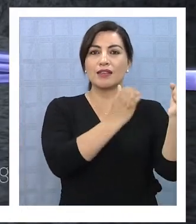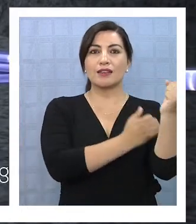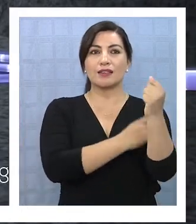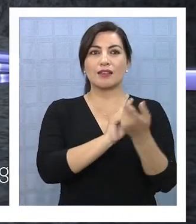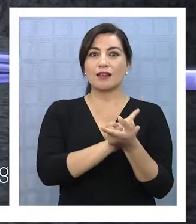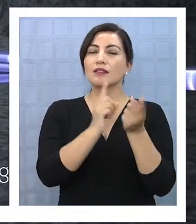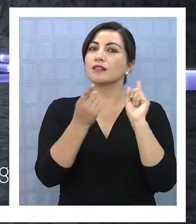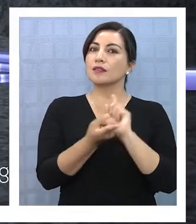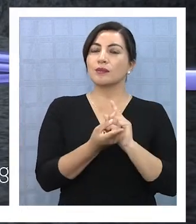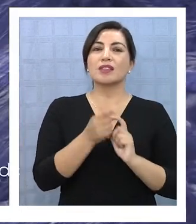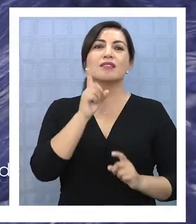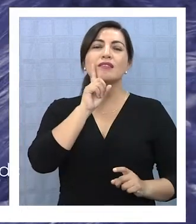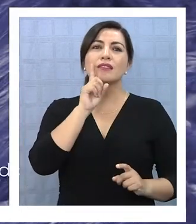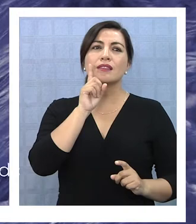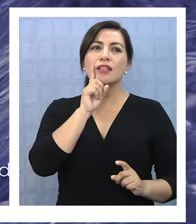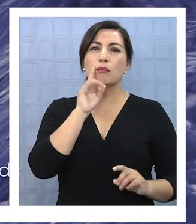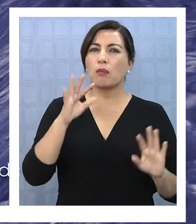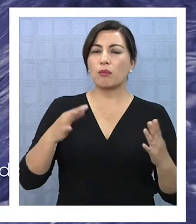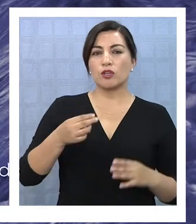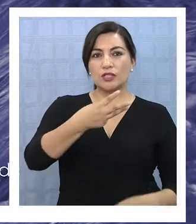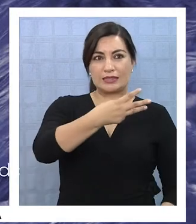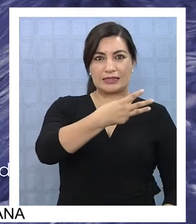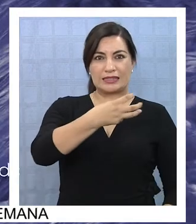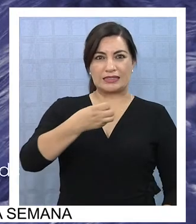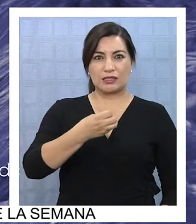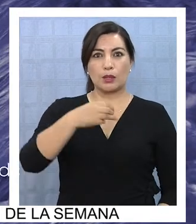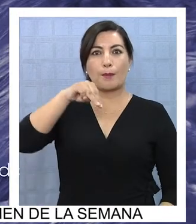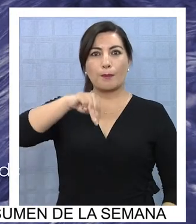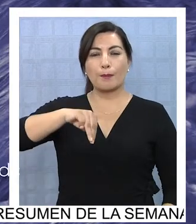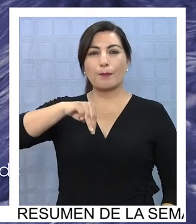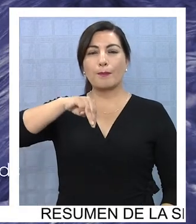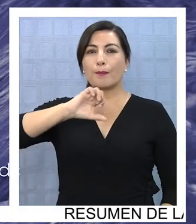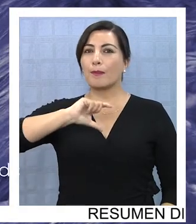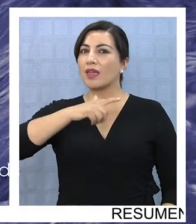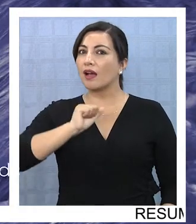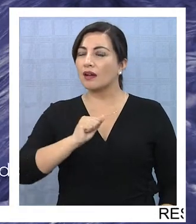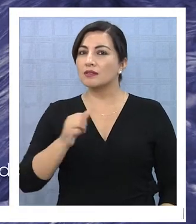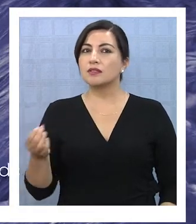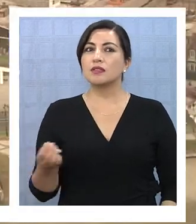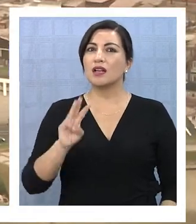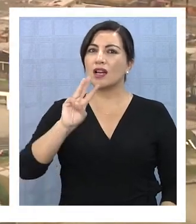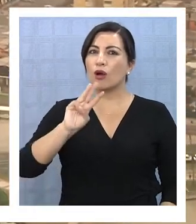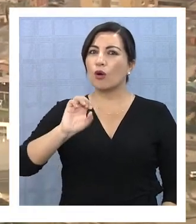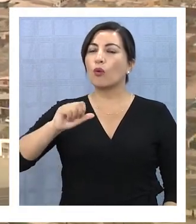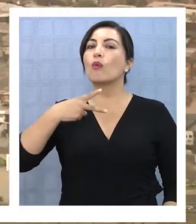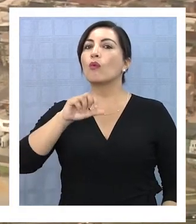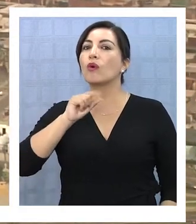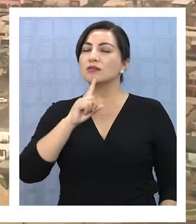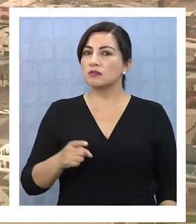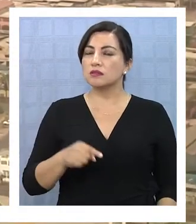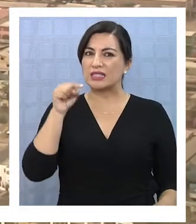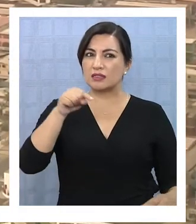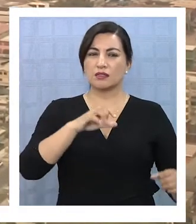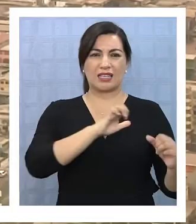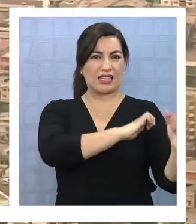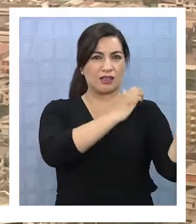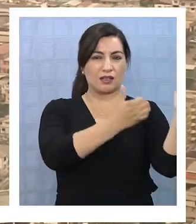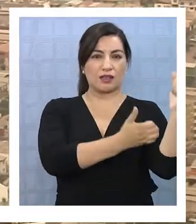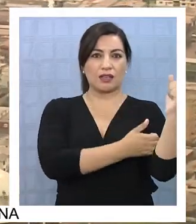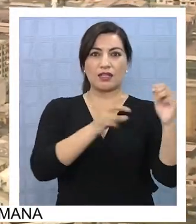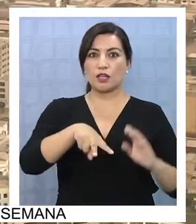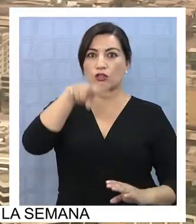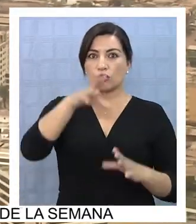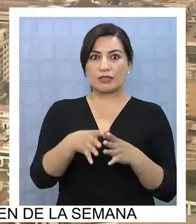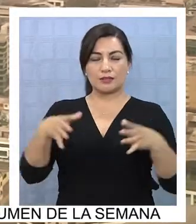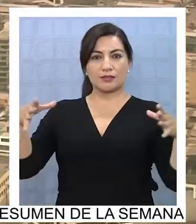no convencional tendrá una capacidad de 300 megawatts que se introducirán de manera directa al sistema interconectado del